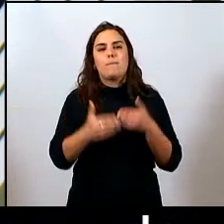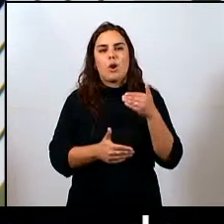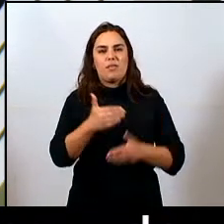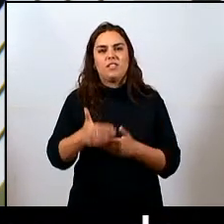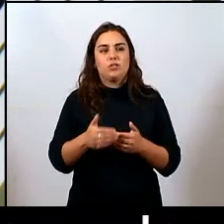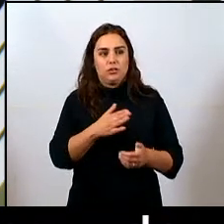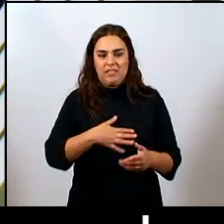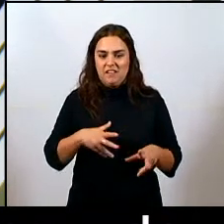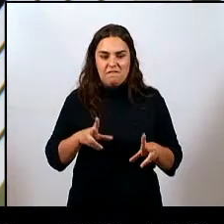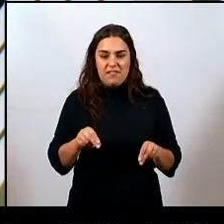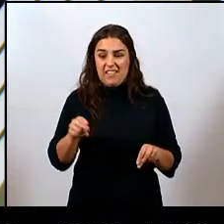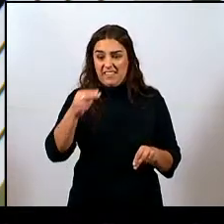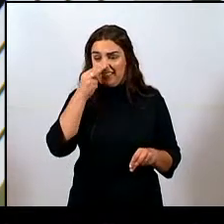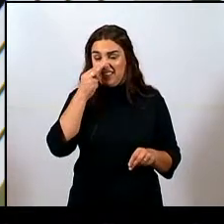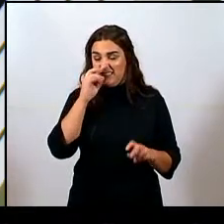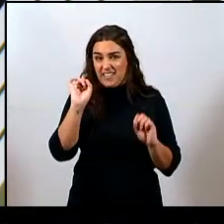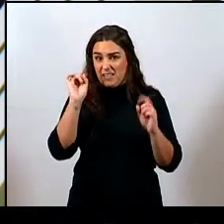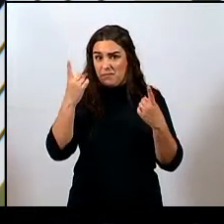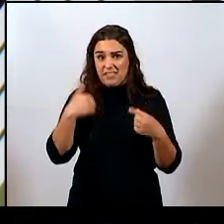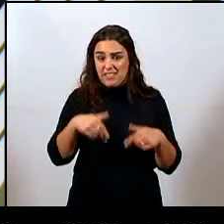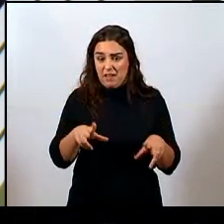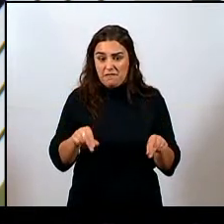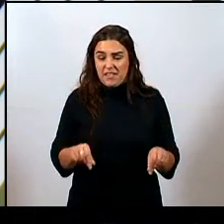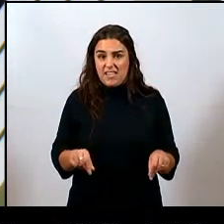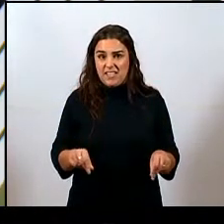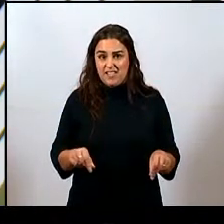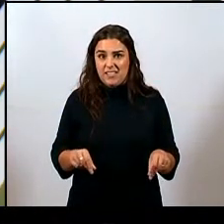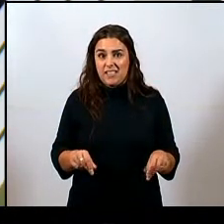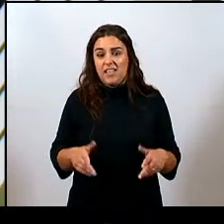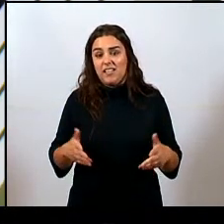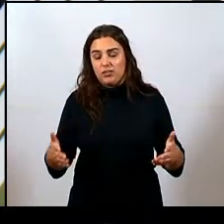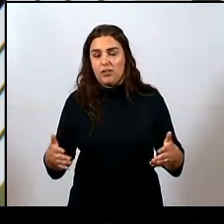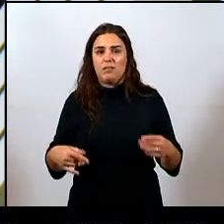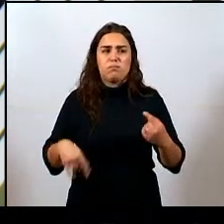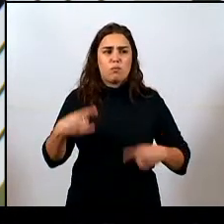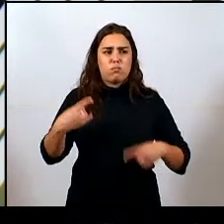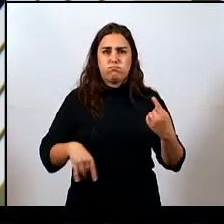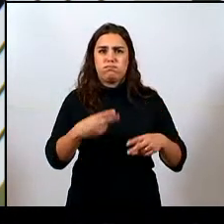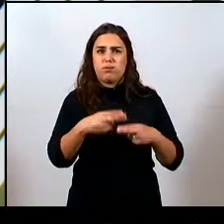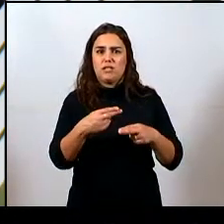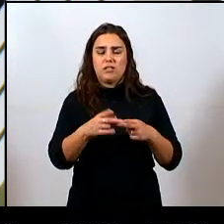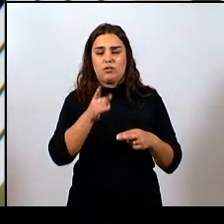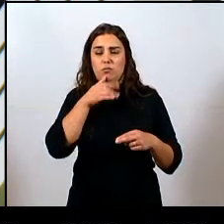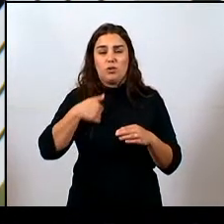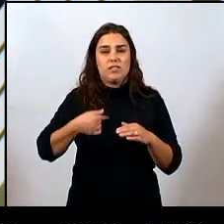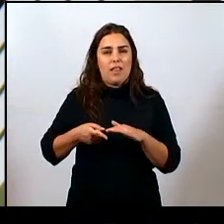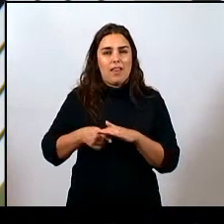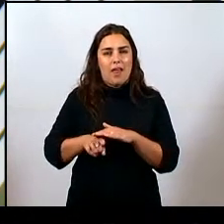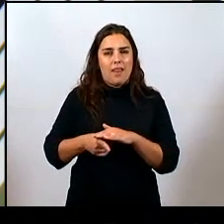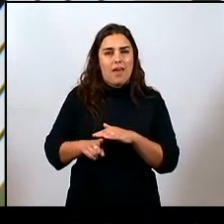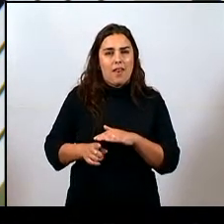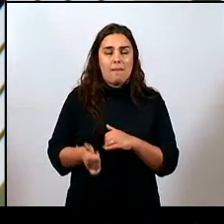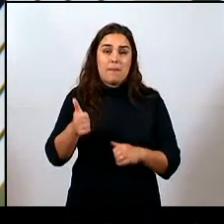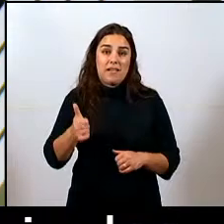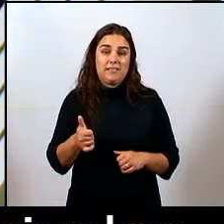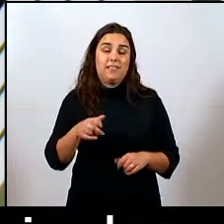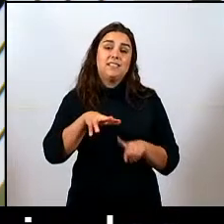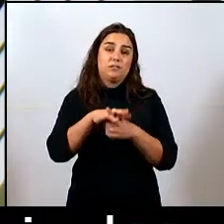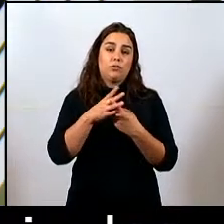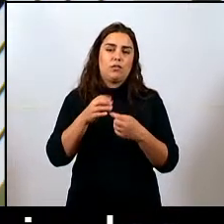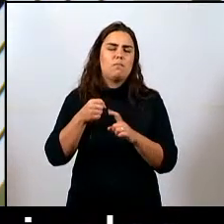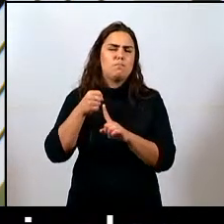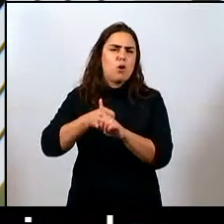que termine. Él es el más interesado en que esto termine, no mis rivales políticos, que son los que están metiendo ahí las manos. Esto es un caso de